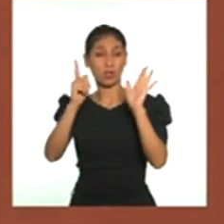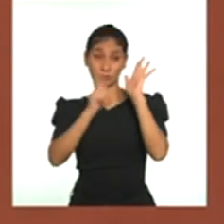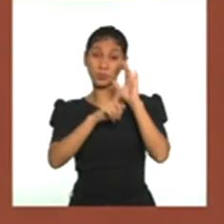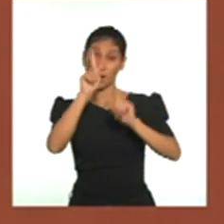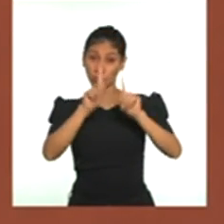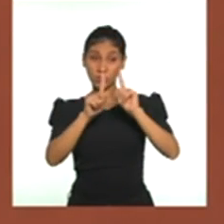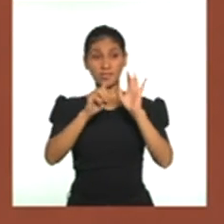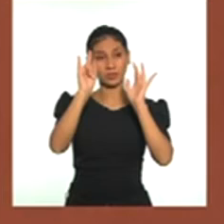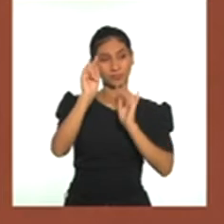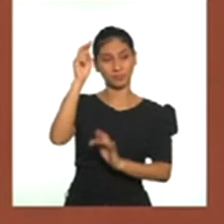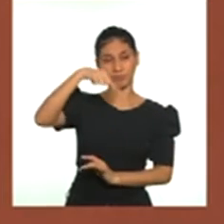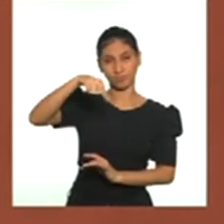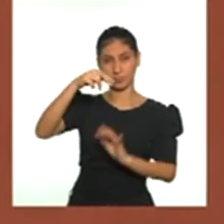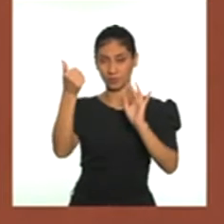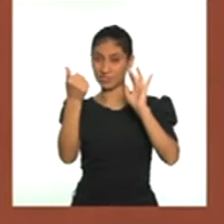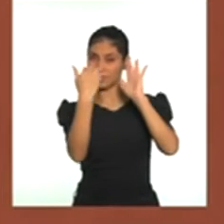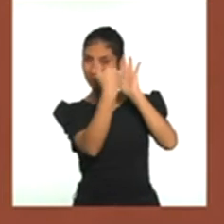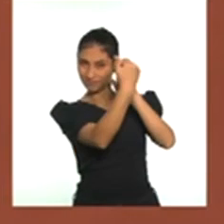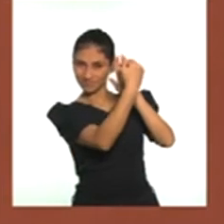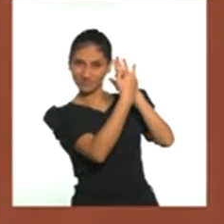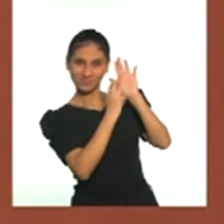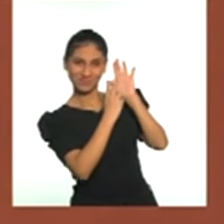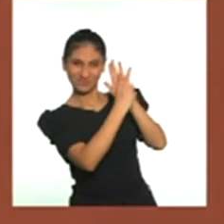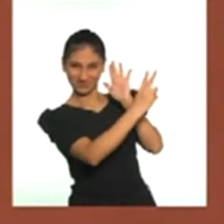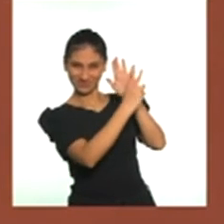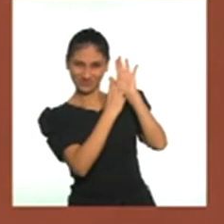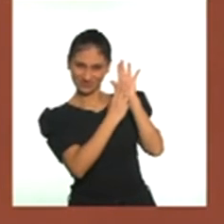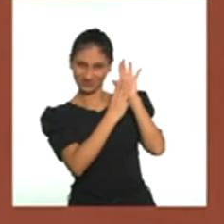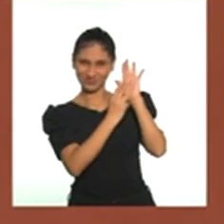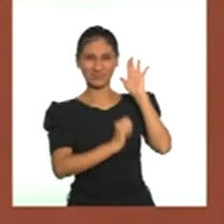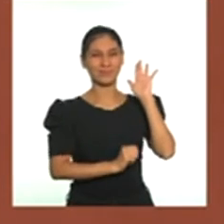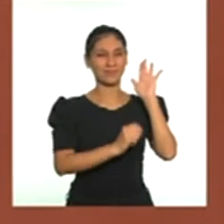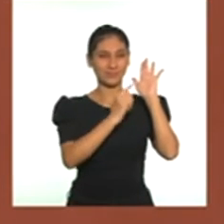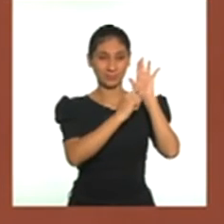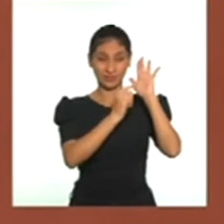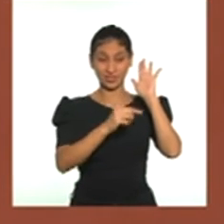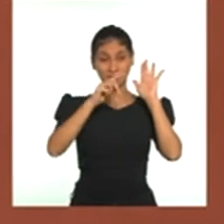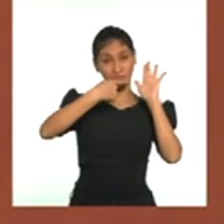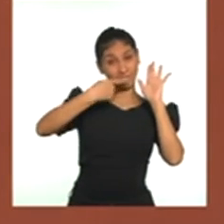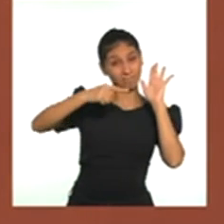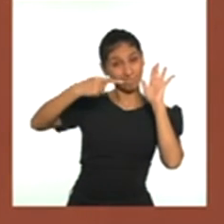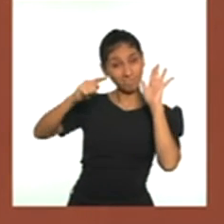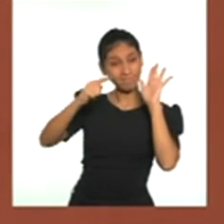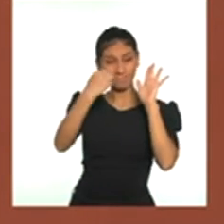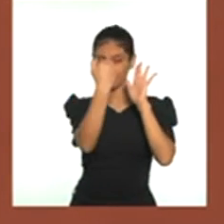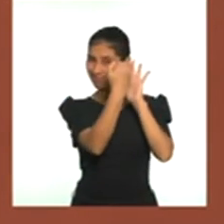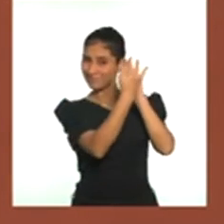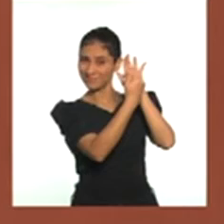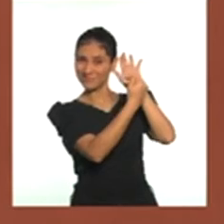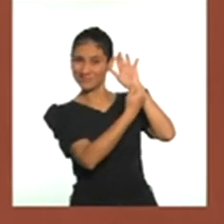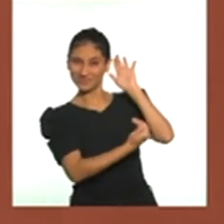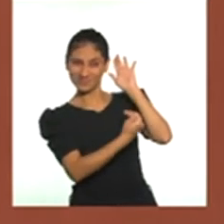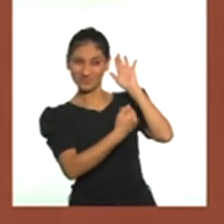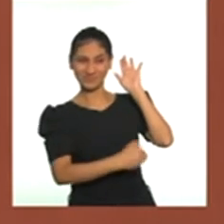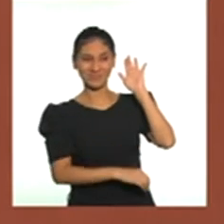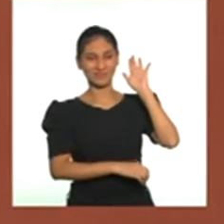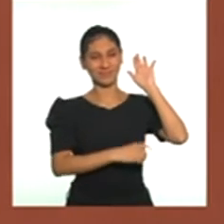cedrón, llantén, hinojo, culantrillo, manzanilla,